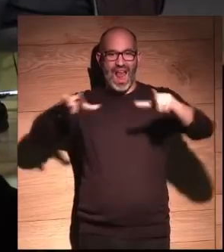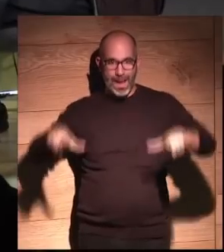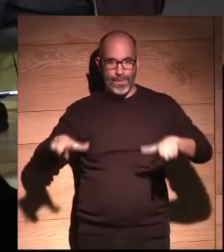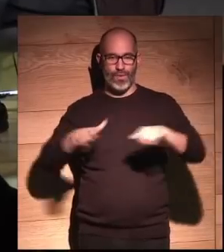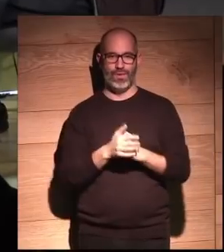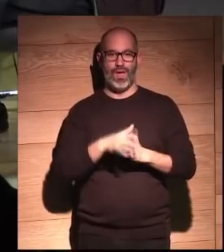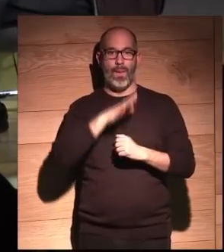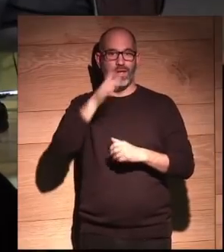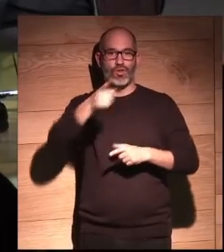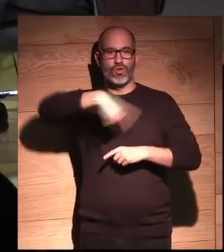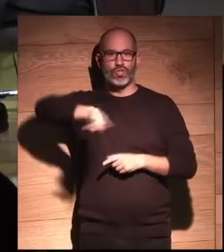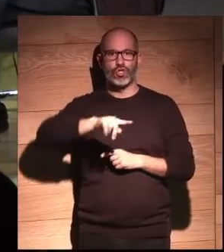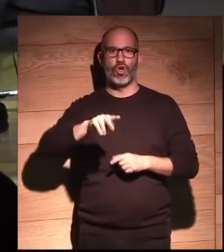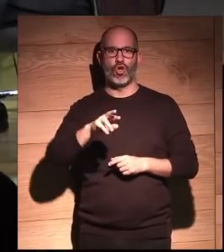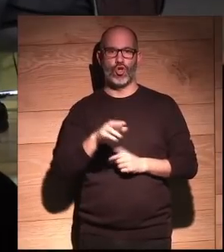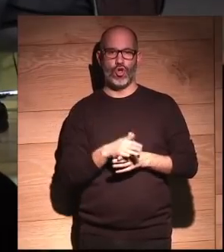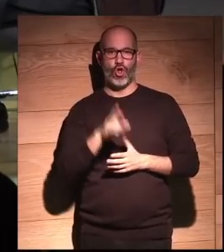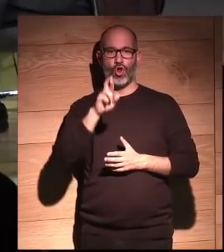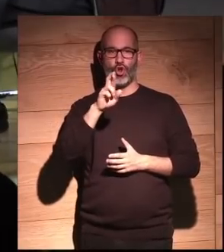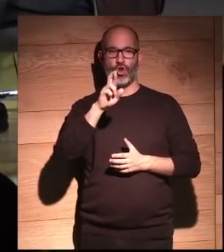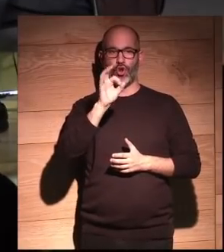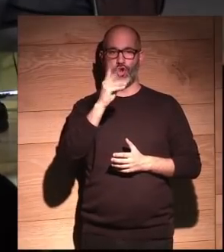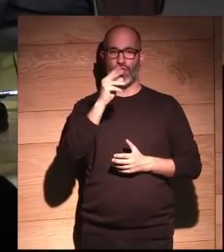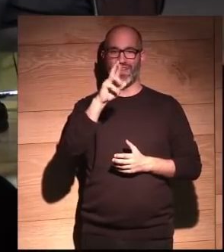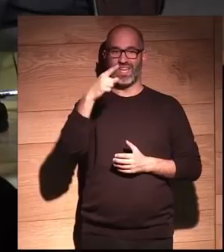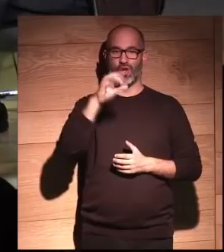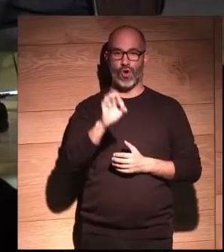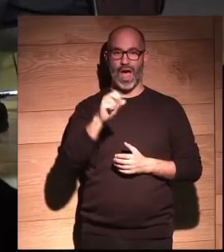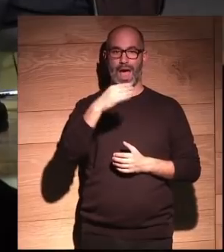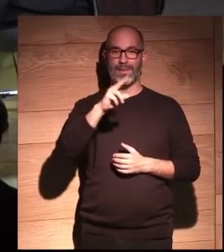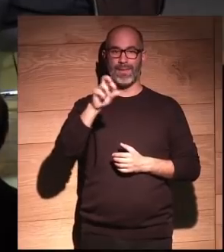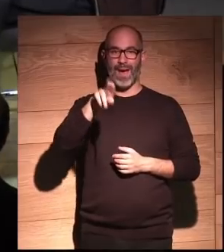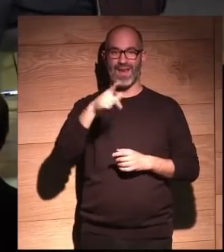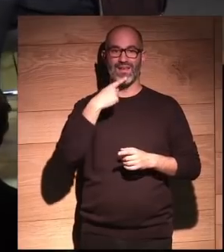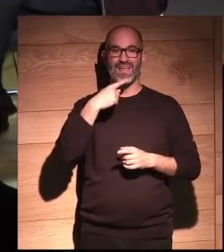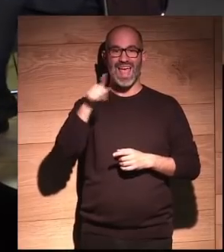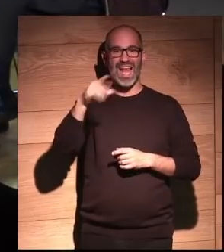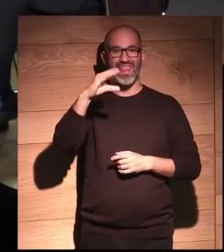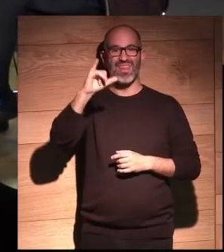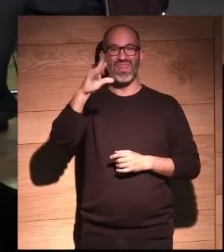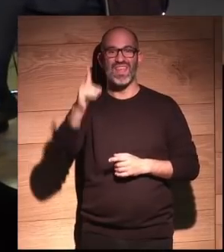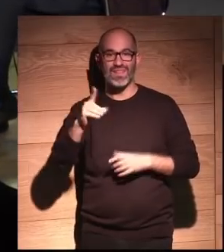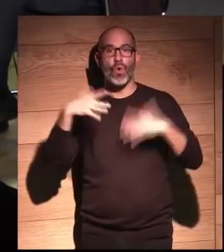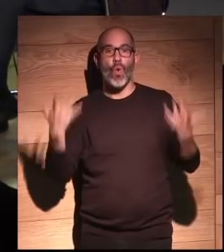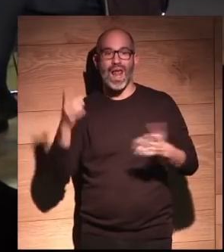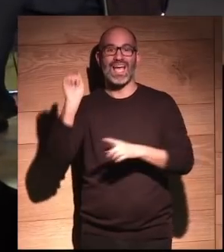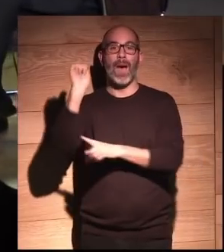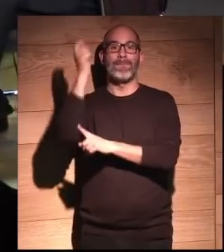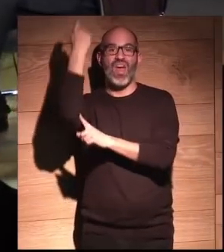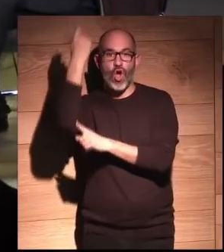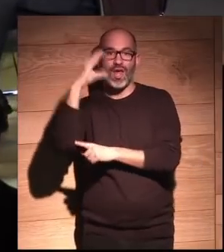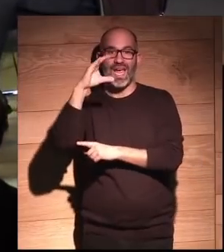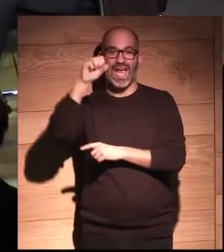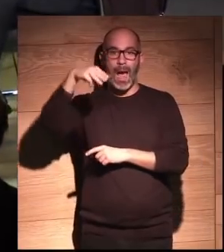nuestro Rodrigo Díaz de Vivar, y aquí está Alex Grigelmo, de Burgos también, era el Cid campeador. ¿Por qué?